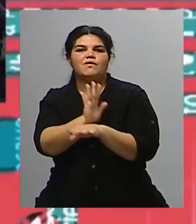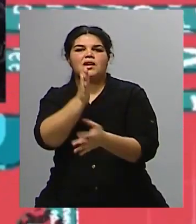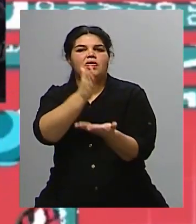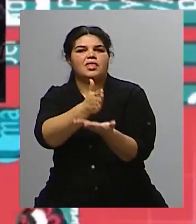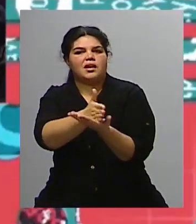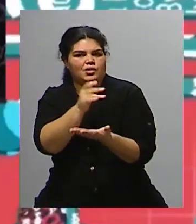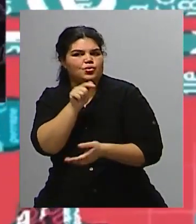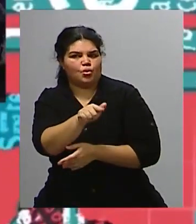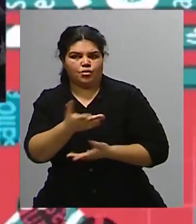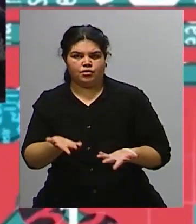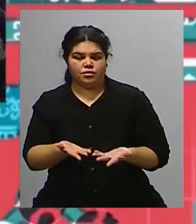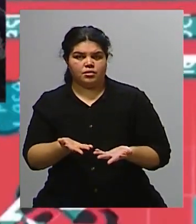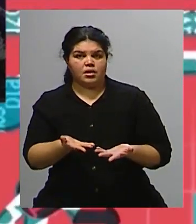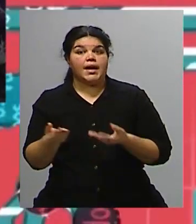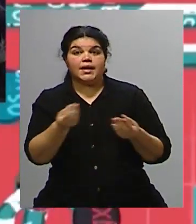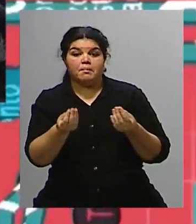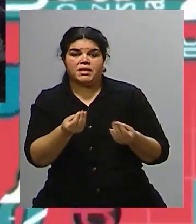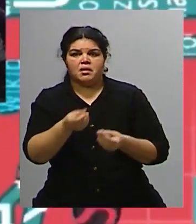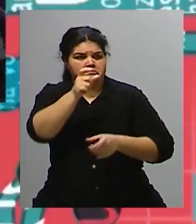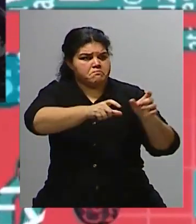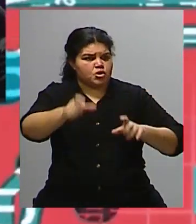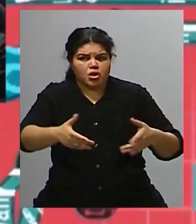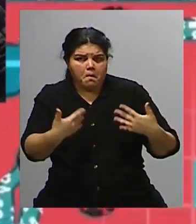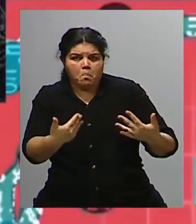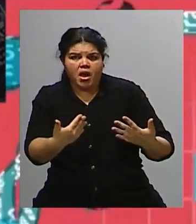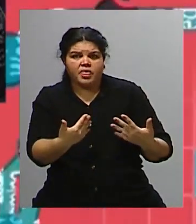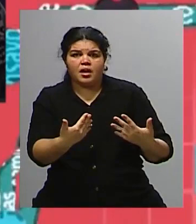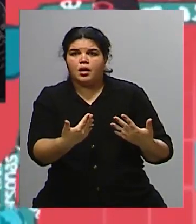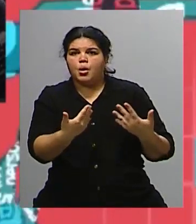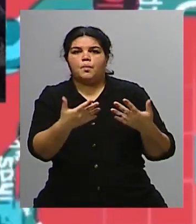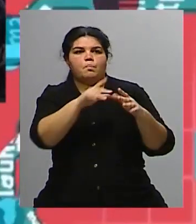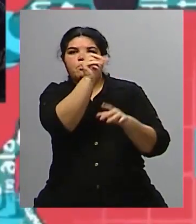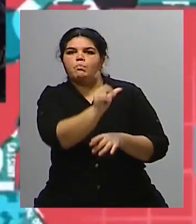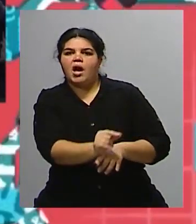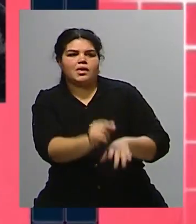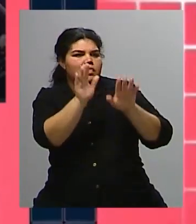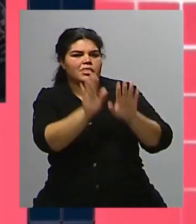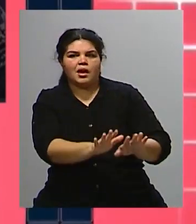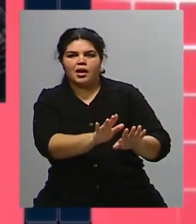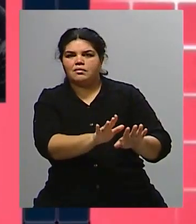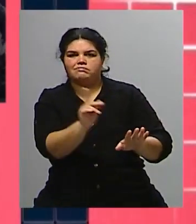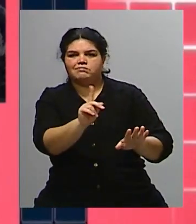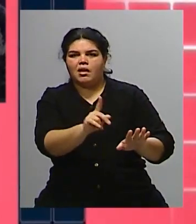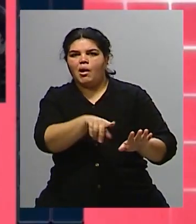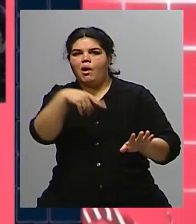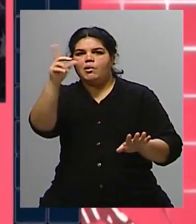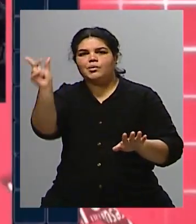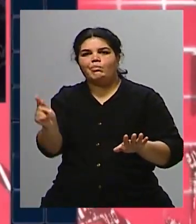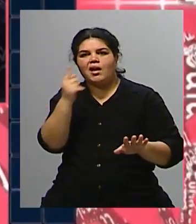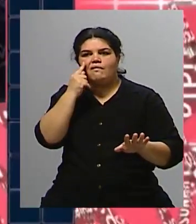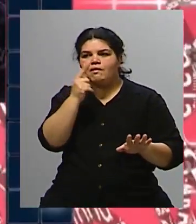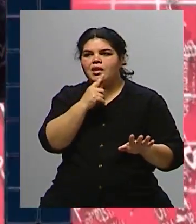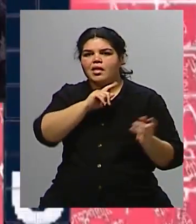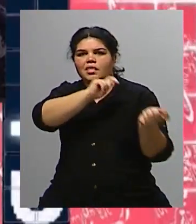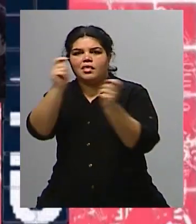implica, sobre todo, poder entender que las personas se pueden ir y que uno debería poder recibirlas. Obviamente que hay un montón